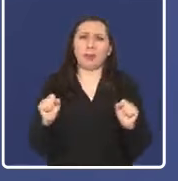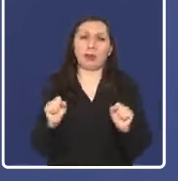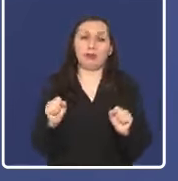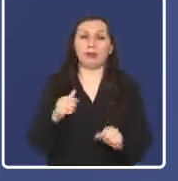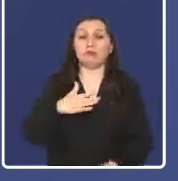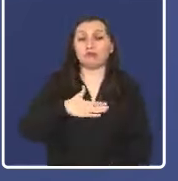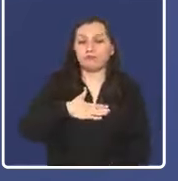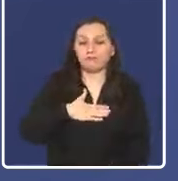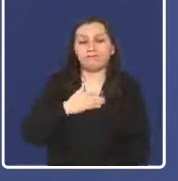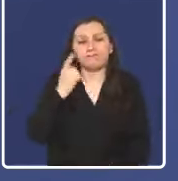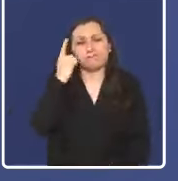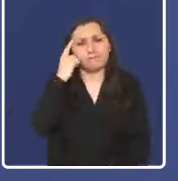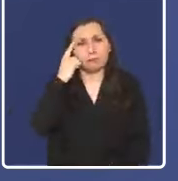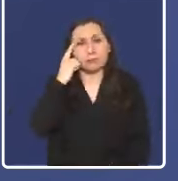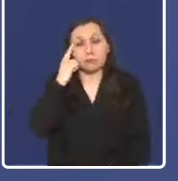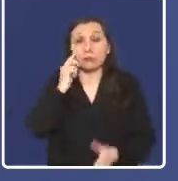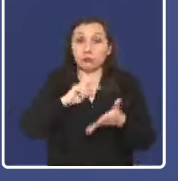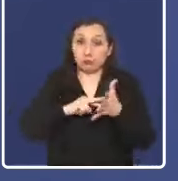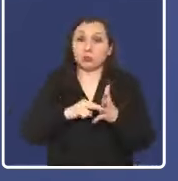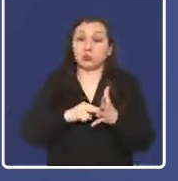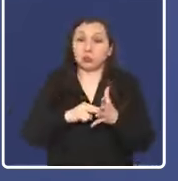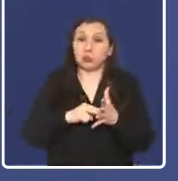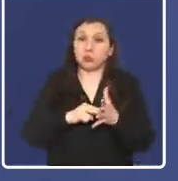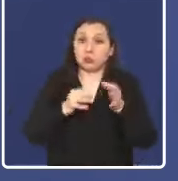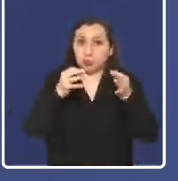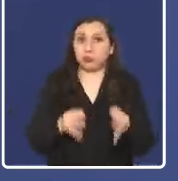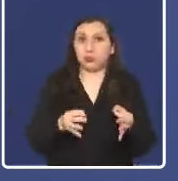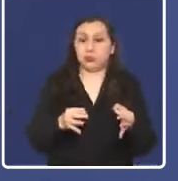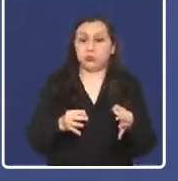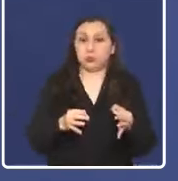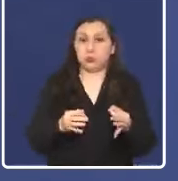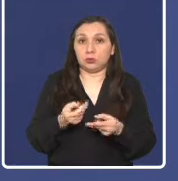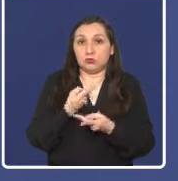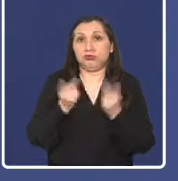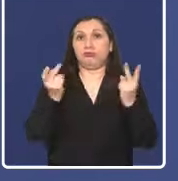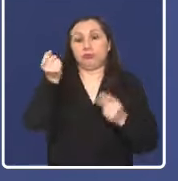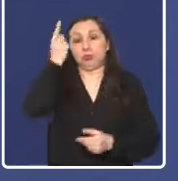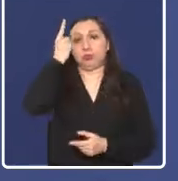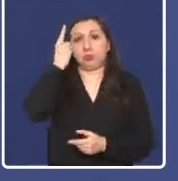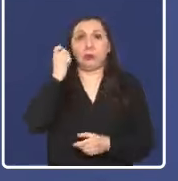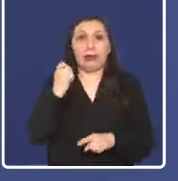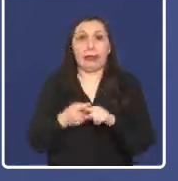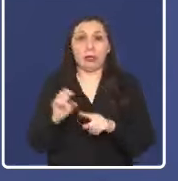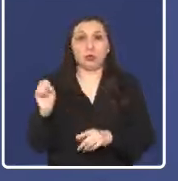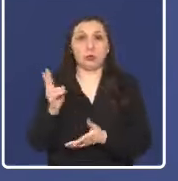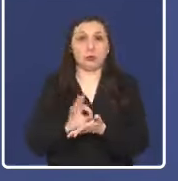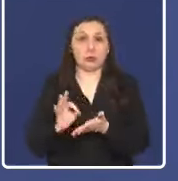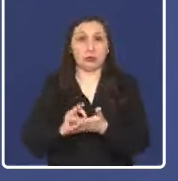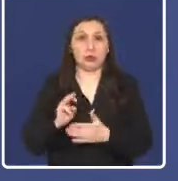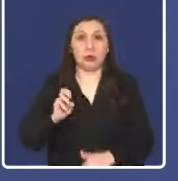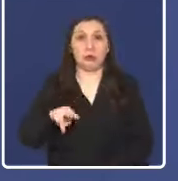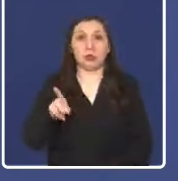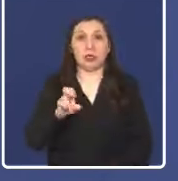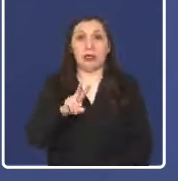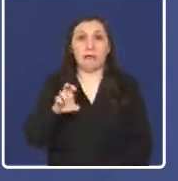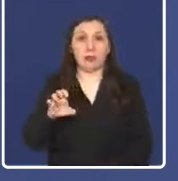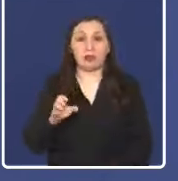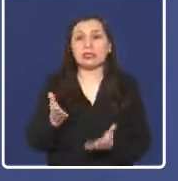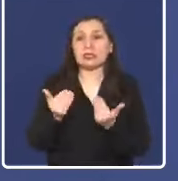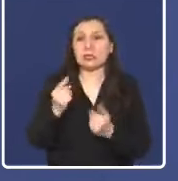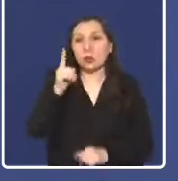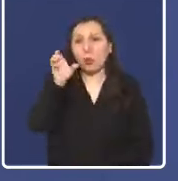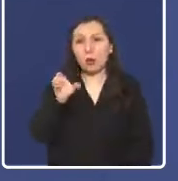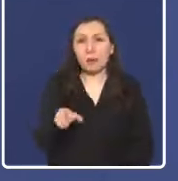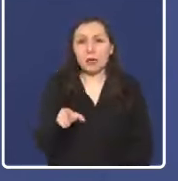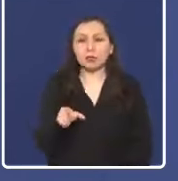Me pareció que dada la crisis que provoca lo que hemos conocido a propósito del ex subsecretario Monsalve, se requería una